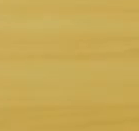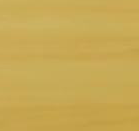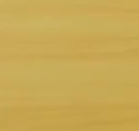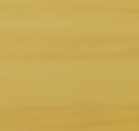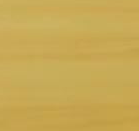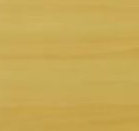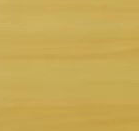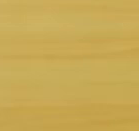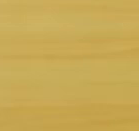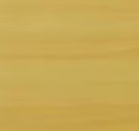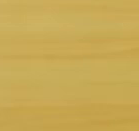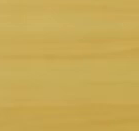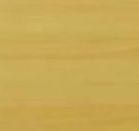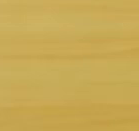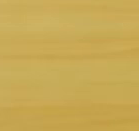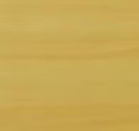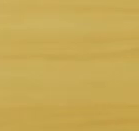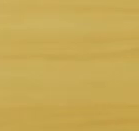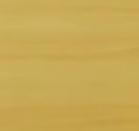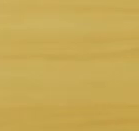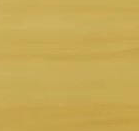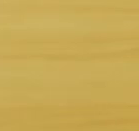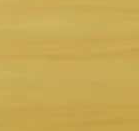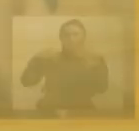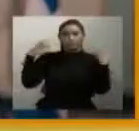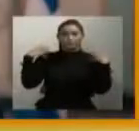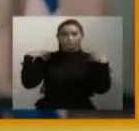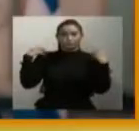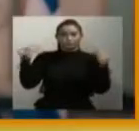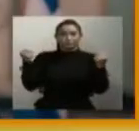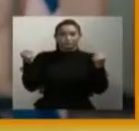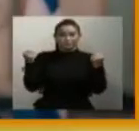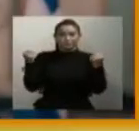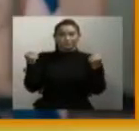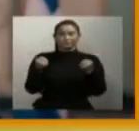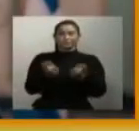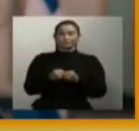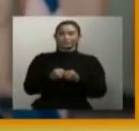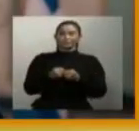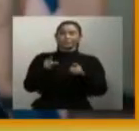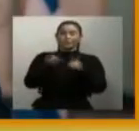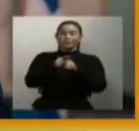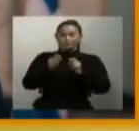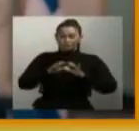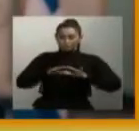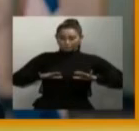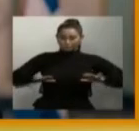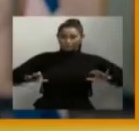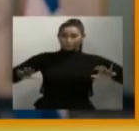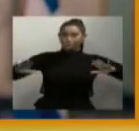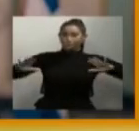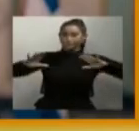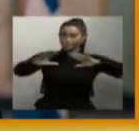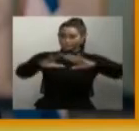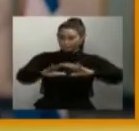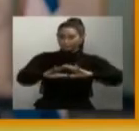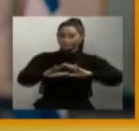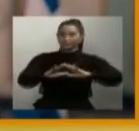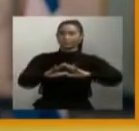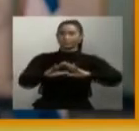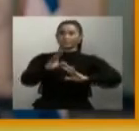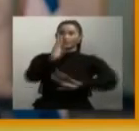se habla de reformas impositivas que se va a afectar el bolsillo de los ciudadanos o diferentes sectores siempre hay